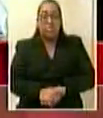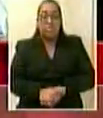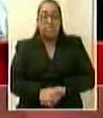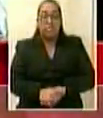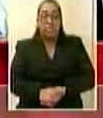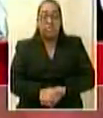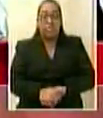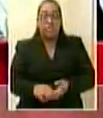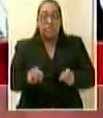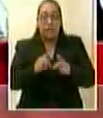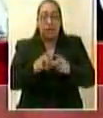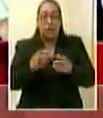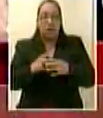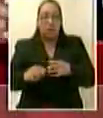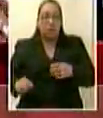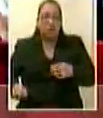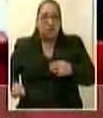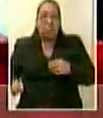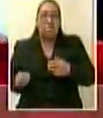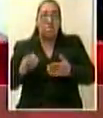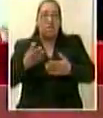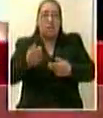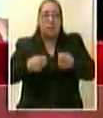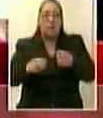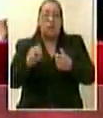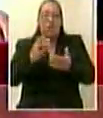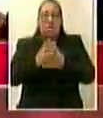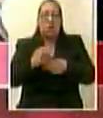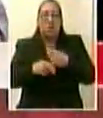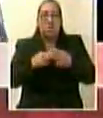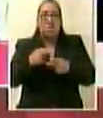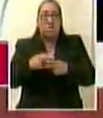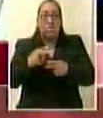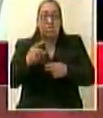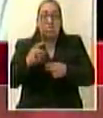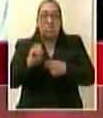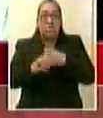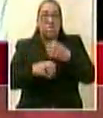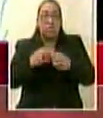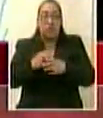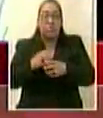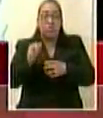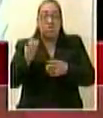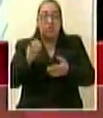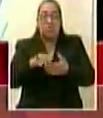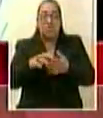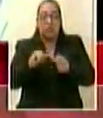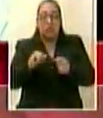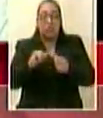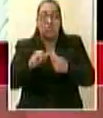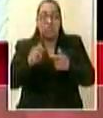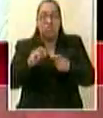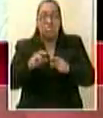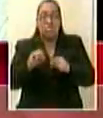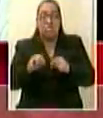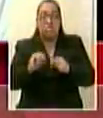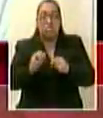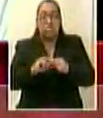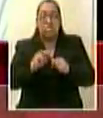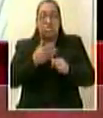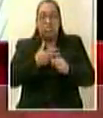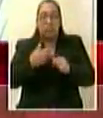También el Consejo de Administración Educativo del Colegio Nacional de Ciencias se instala a convocatoria de su